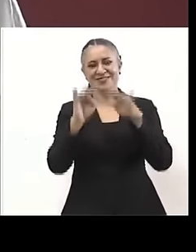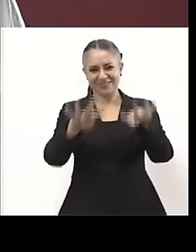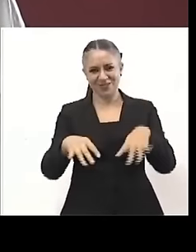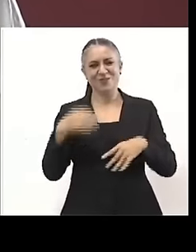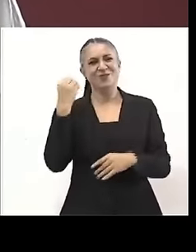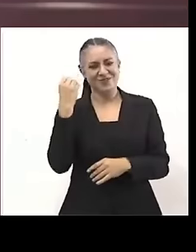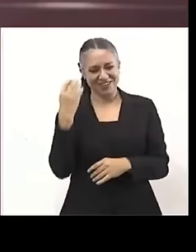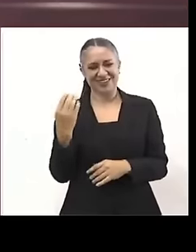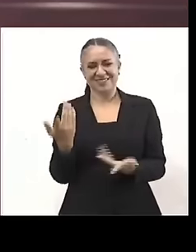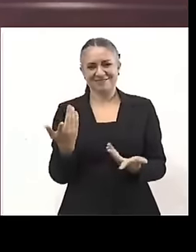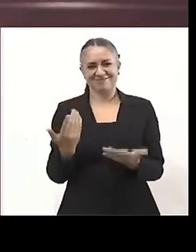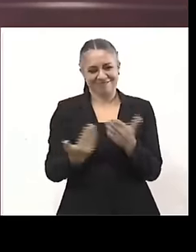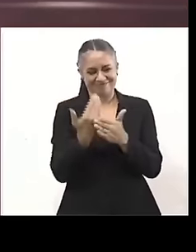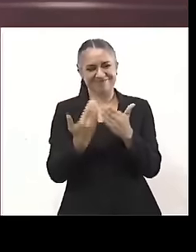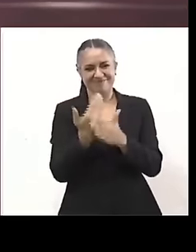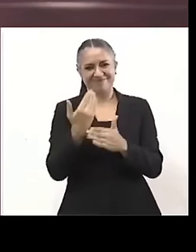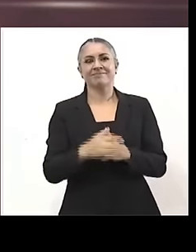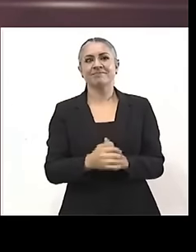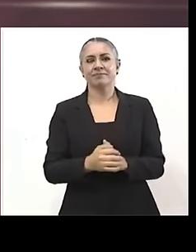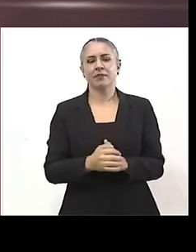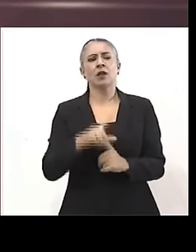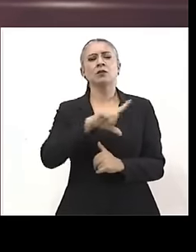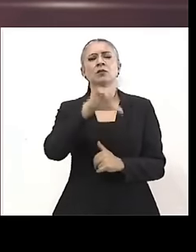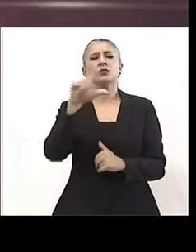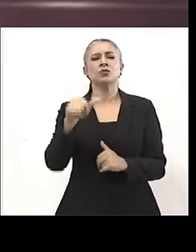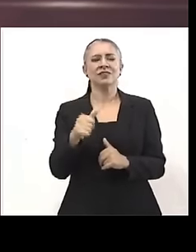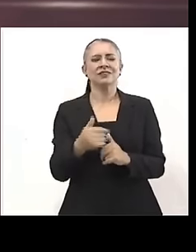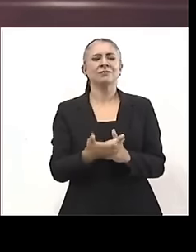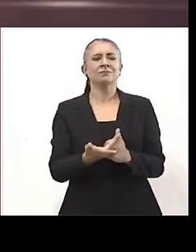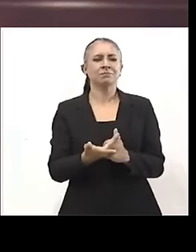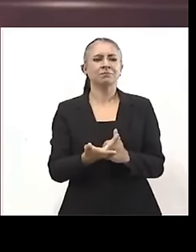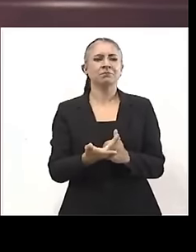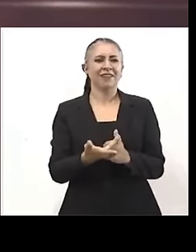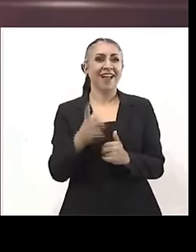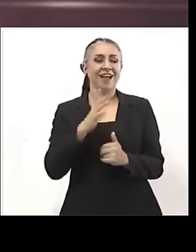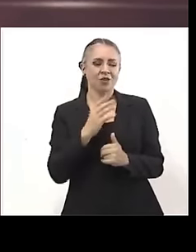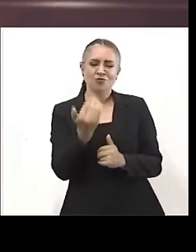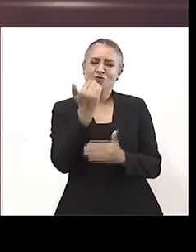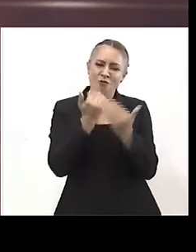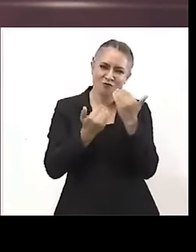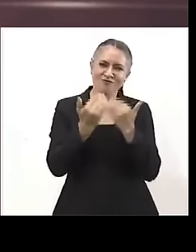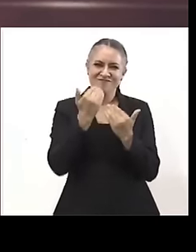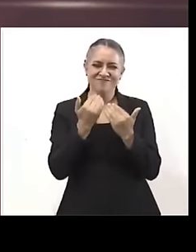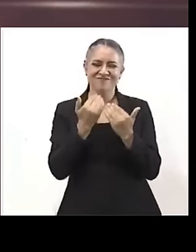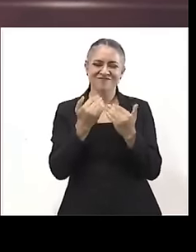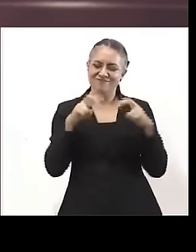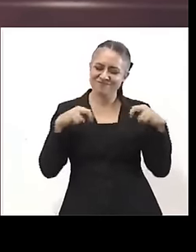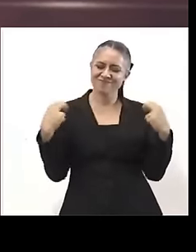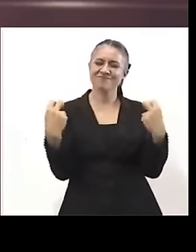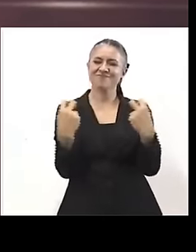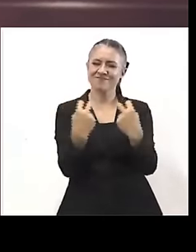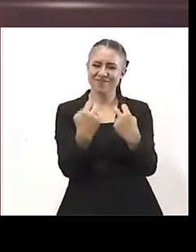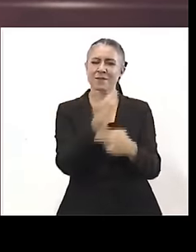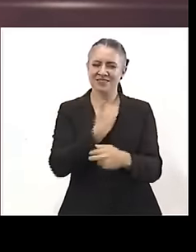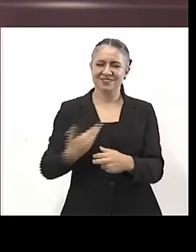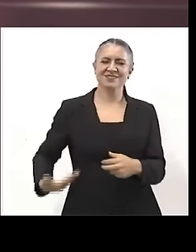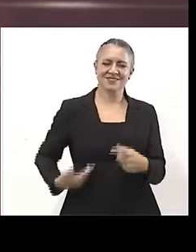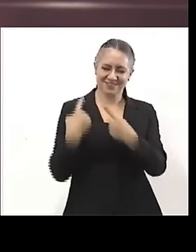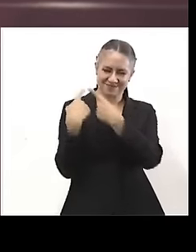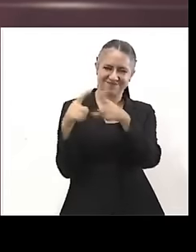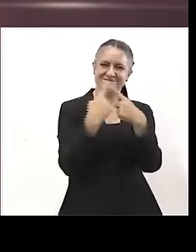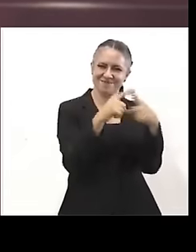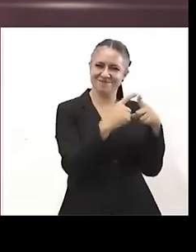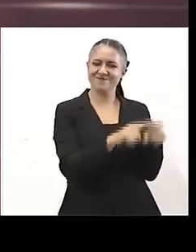mañanera luego yo tengo una comida una comida con algunos presidentes